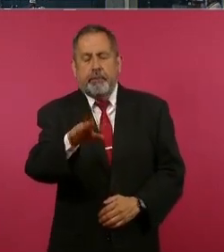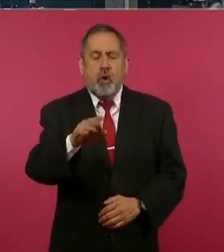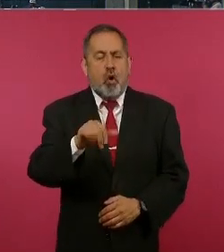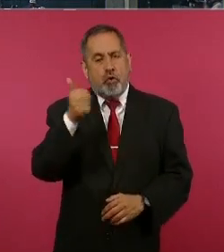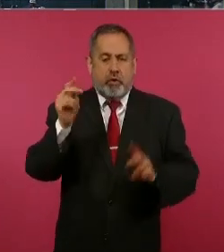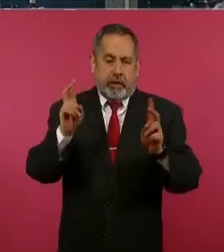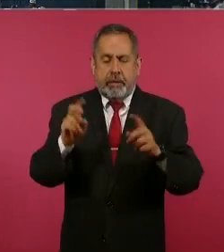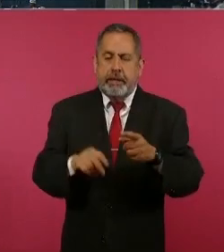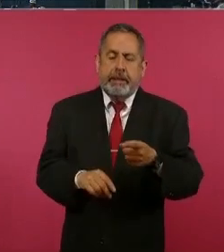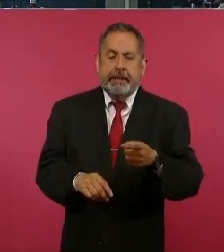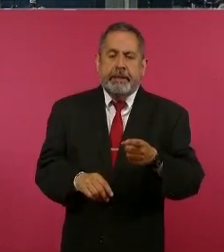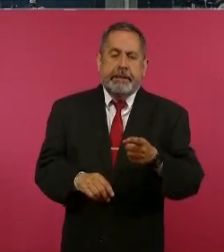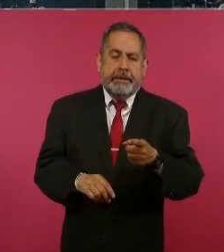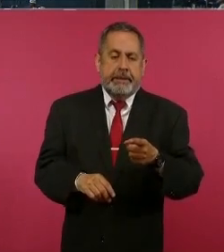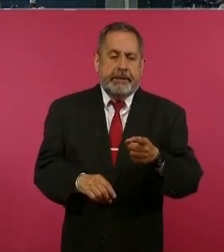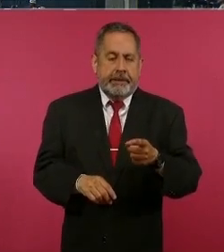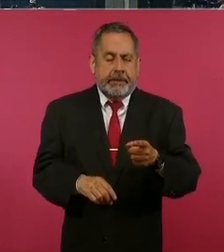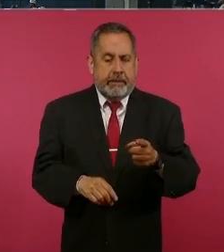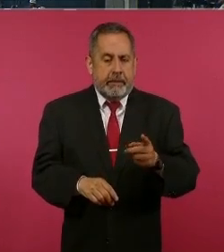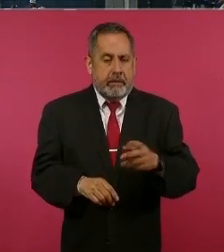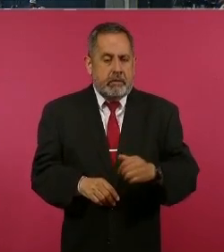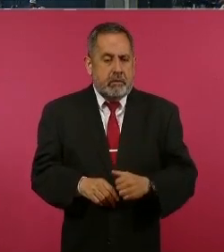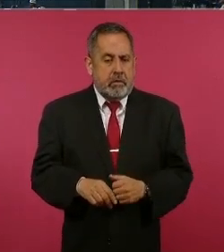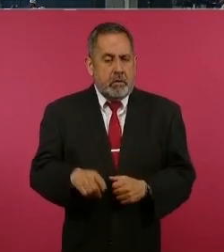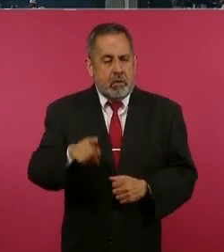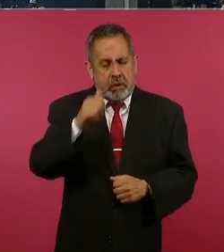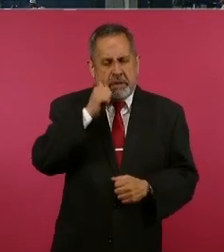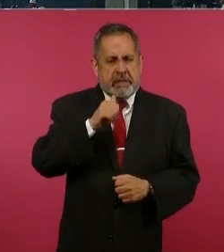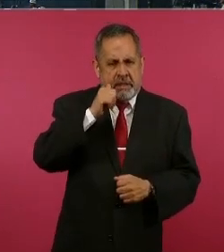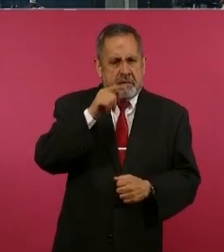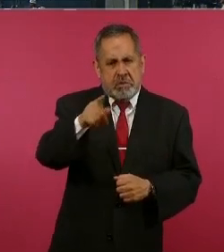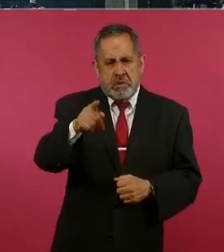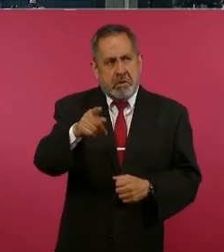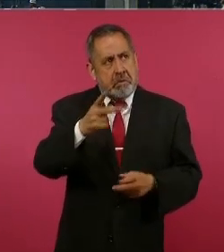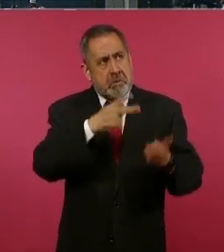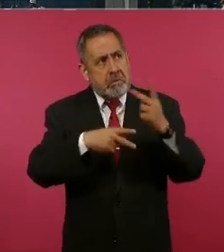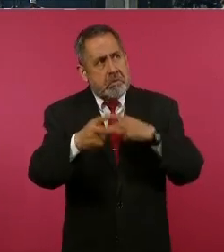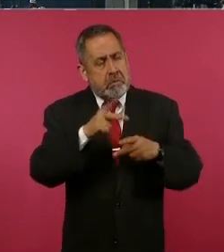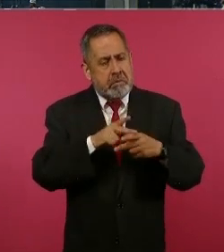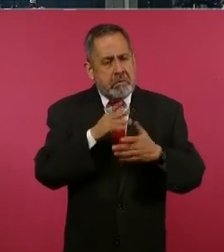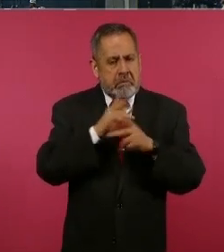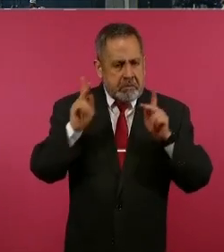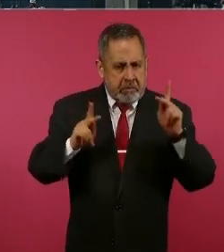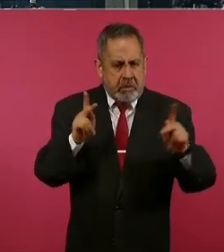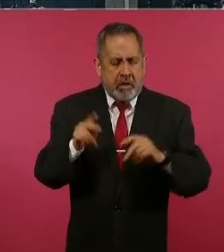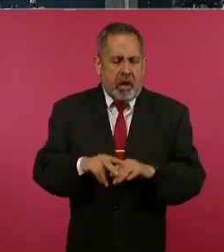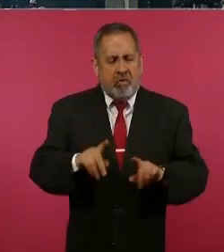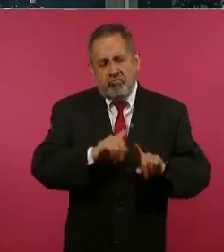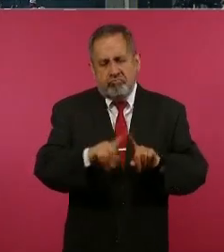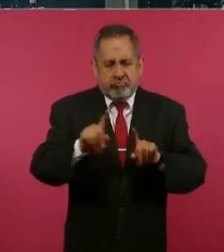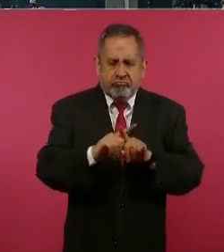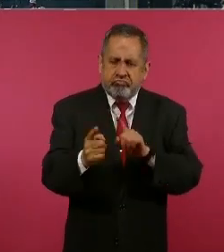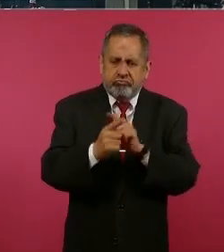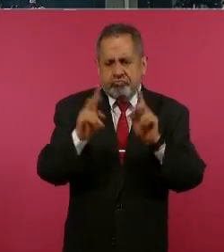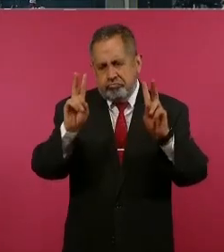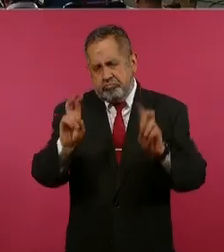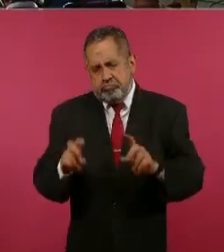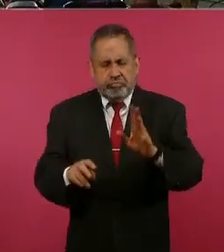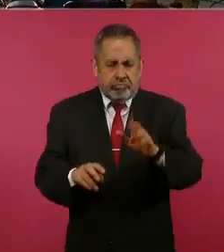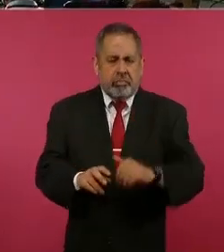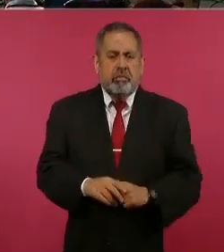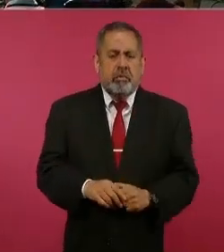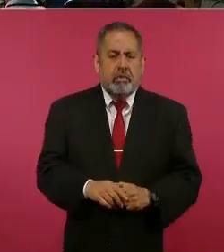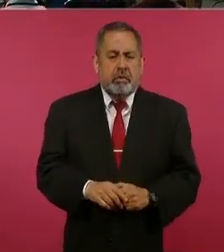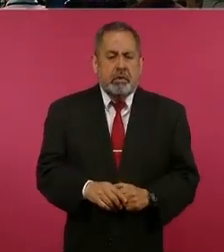bueno, siempre usted tiene grandes visitas, tratan diversos temas,